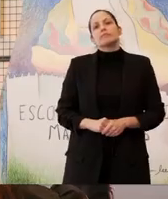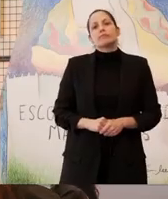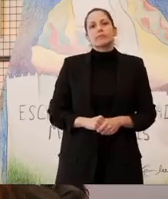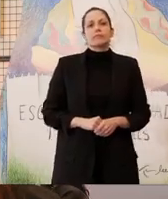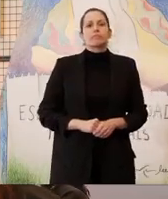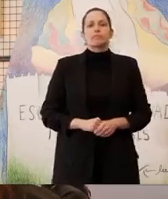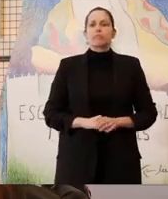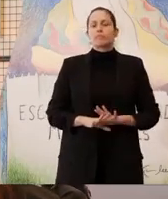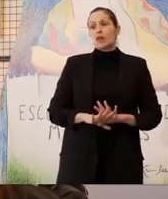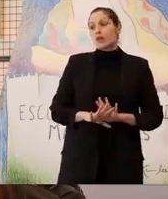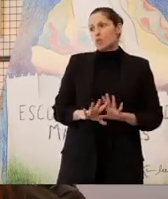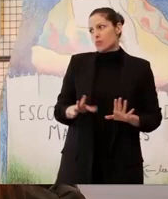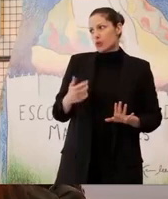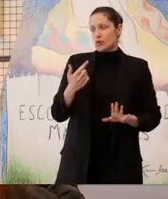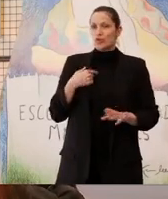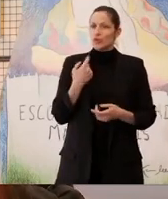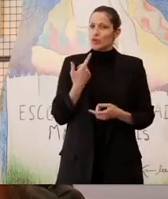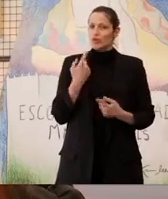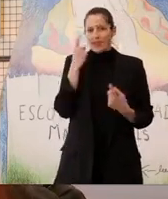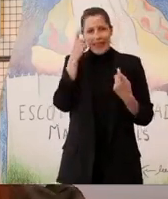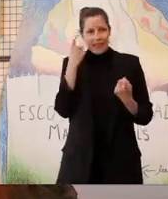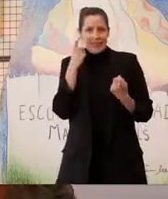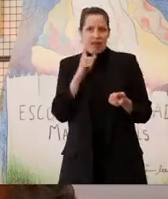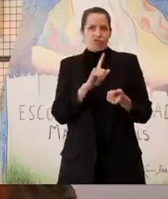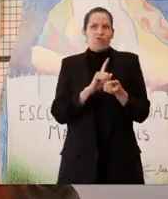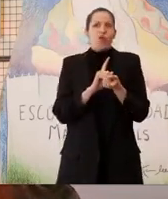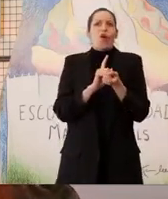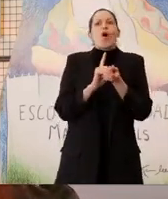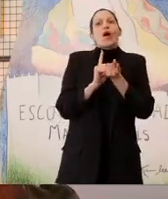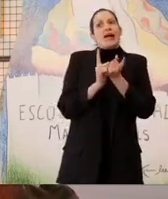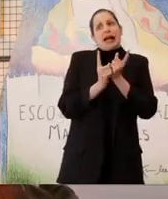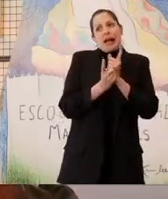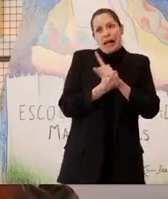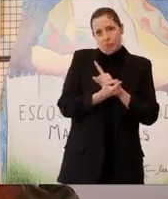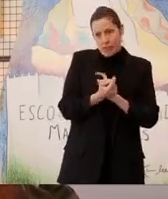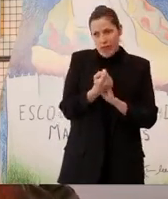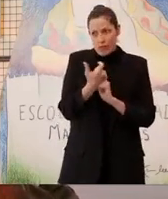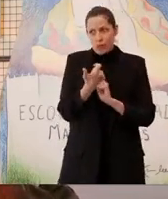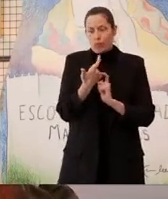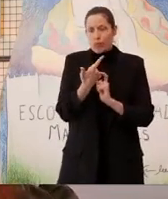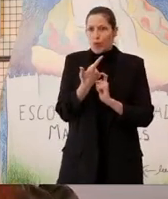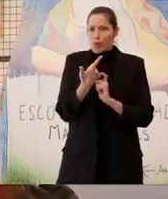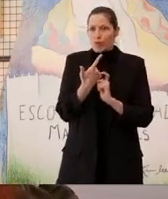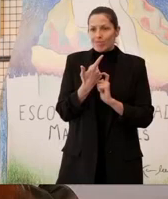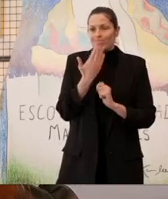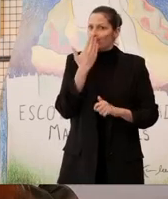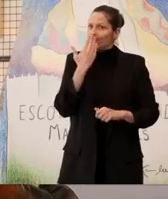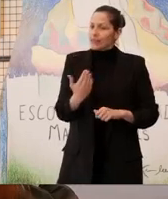Bueno voy a cambiar un poco de registro me da cierta me da un poco de